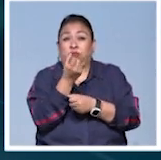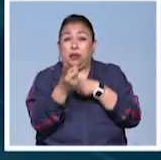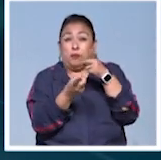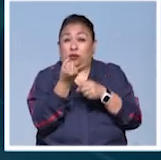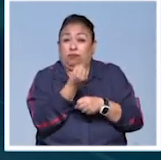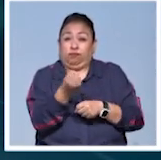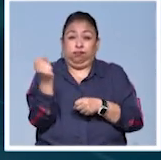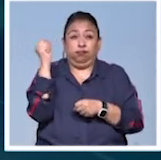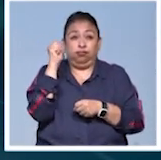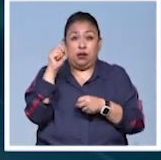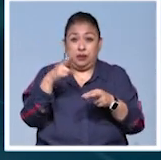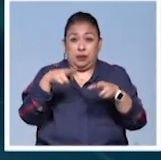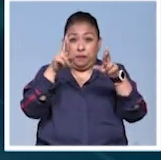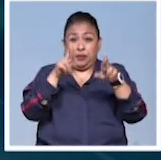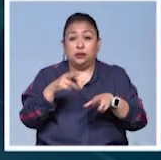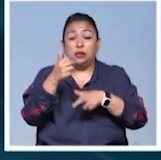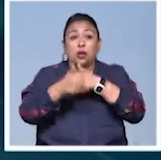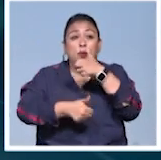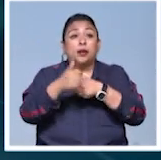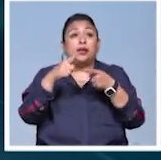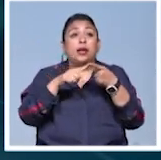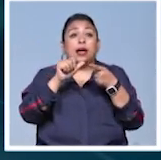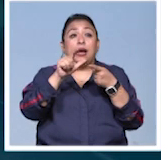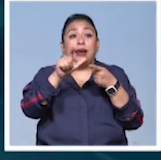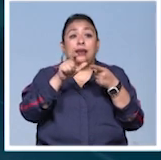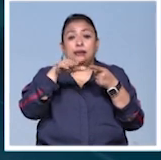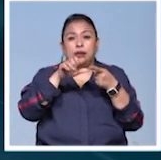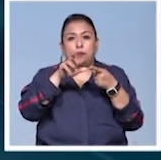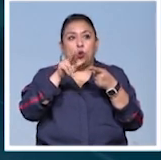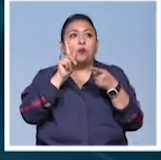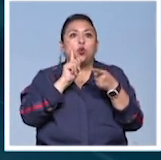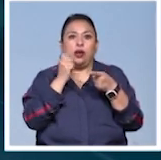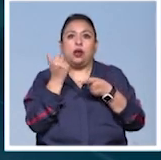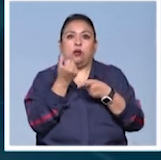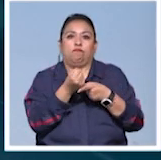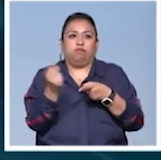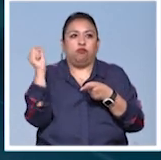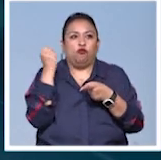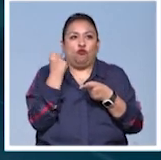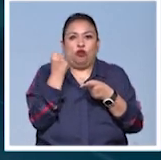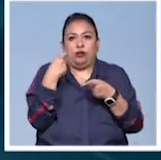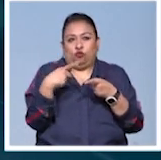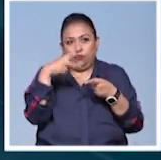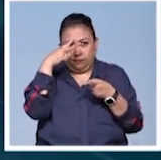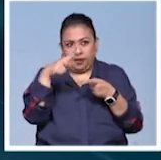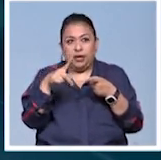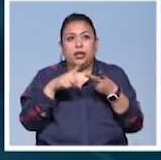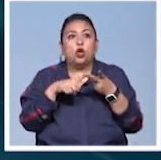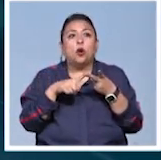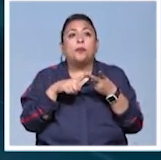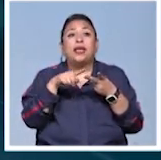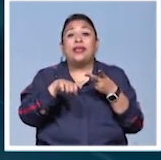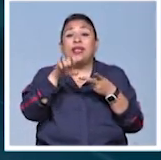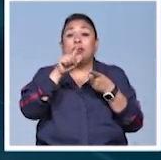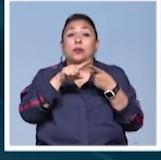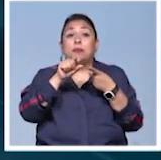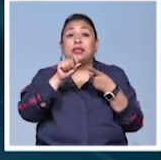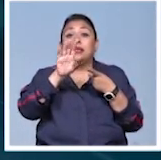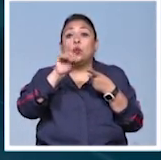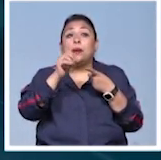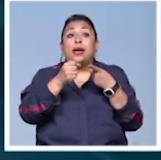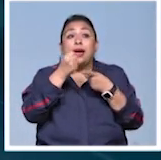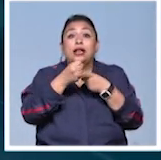nos van a representar en estas competencias son Alexa Moreno, es una de las competidoras más fuertes por México. La gimnasta de 29 años va a